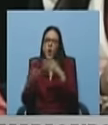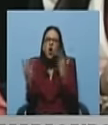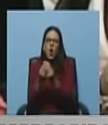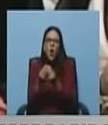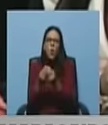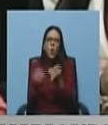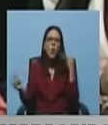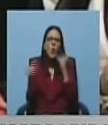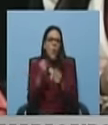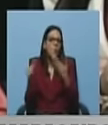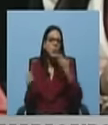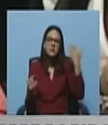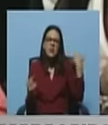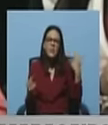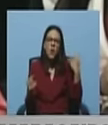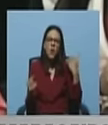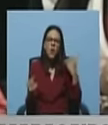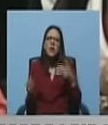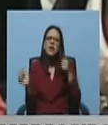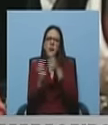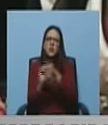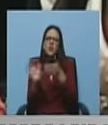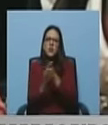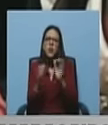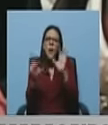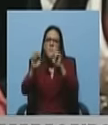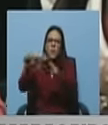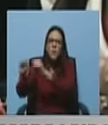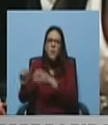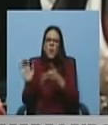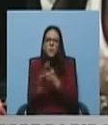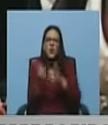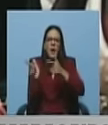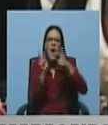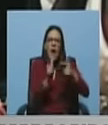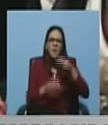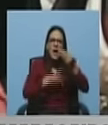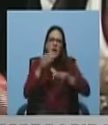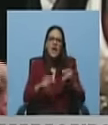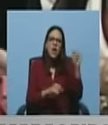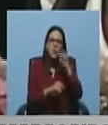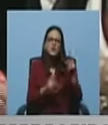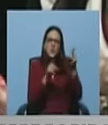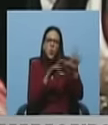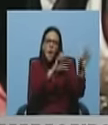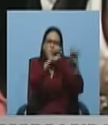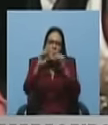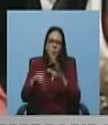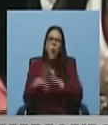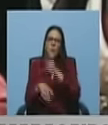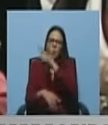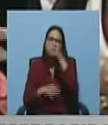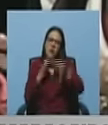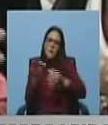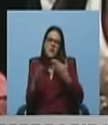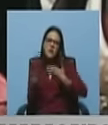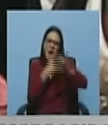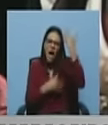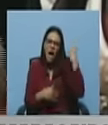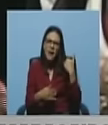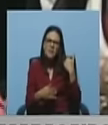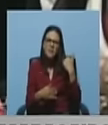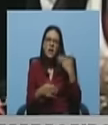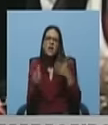el último procedimiento de incautación de armas realizado en el Zulia? Porque usted mencionaba en